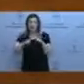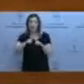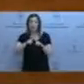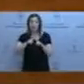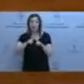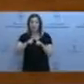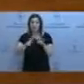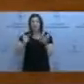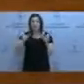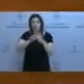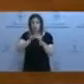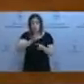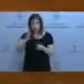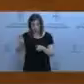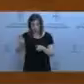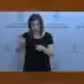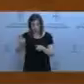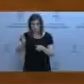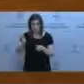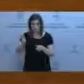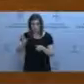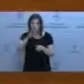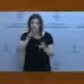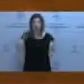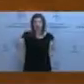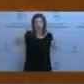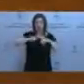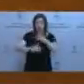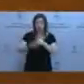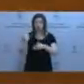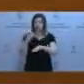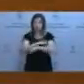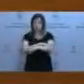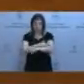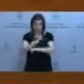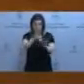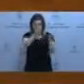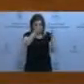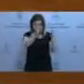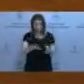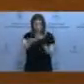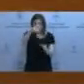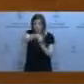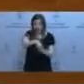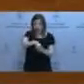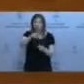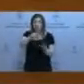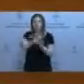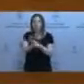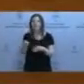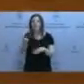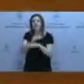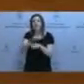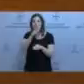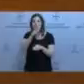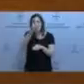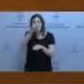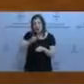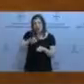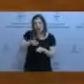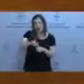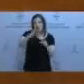del Grupo Parlamentario Popular, que en acuerdos con el Gobierno al que ahora usted pertenece consiguió una financiación que asegura la viabilidad de la universidad, pero